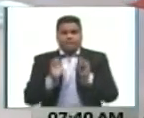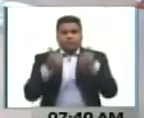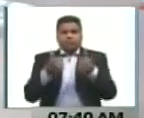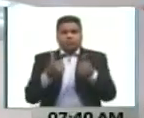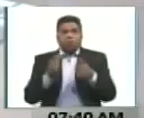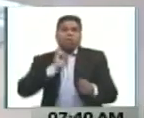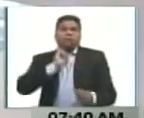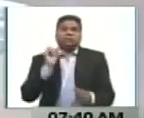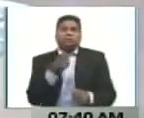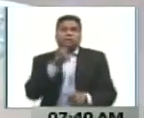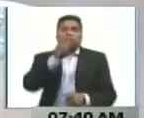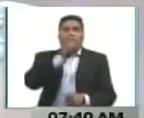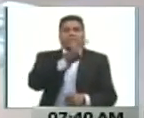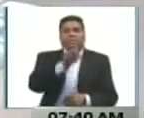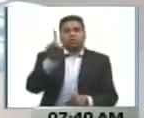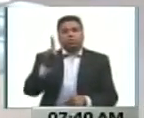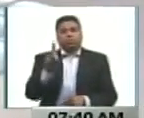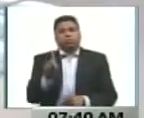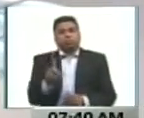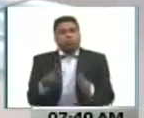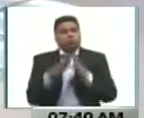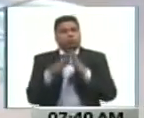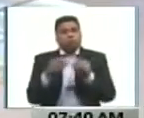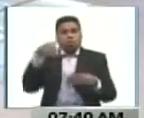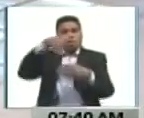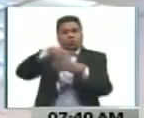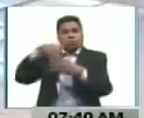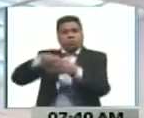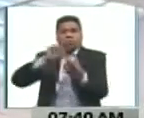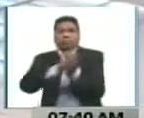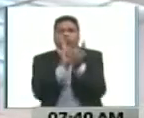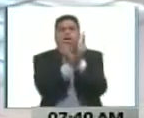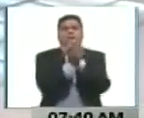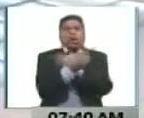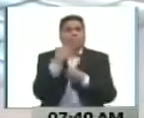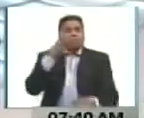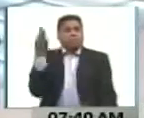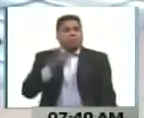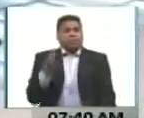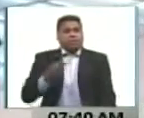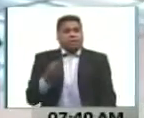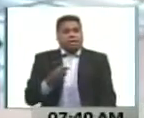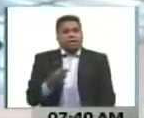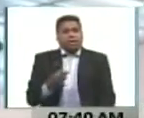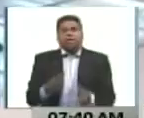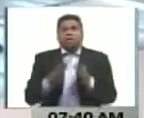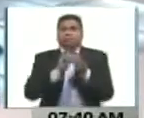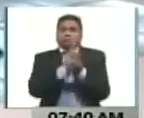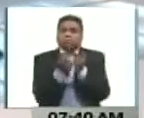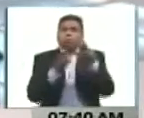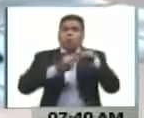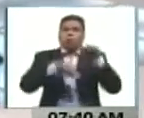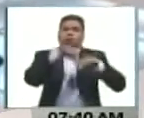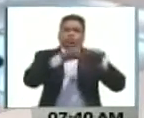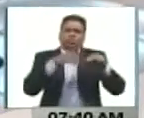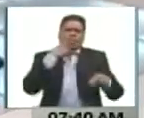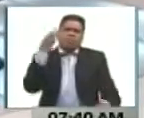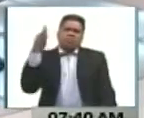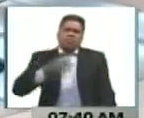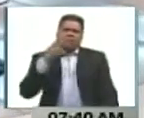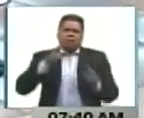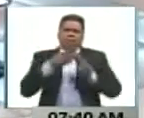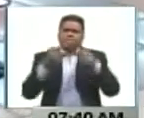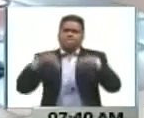paz y a través de las vías democráticas se puede transformar la realidad, se puede transformar la democracia y se puede construir una verdadera paz